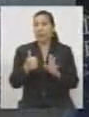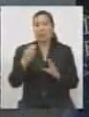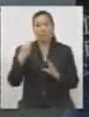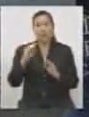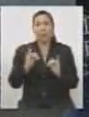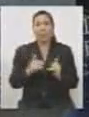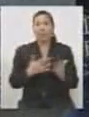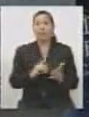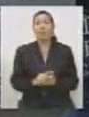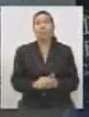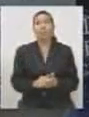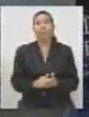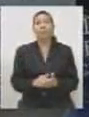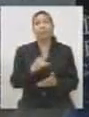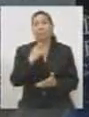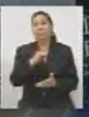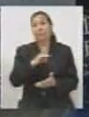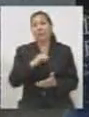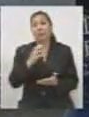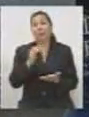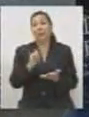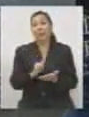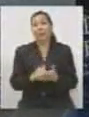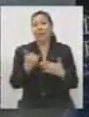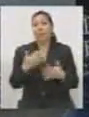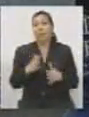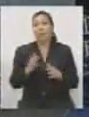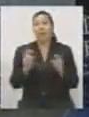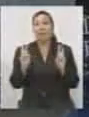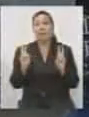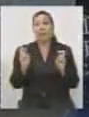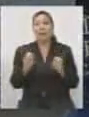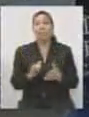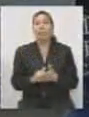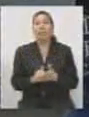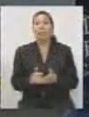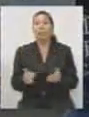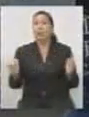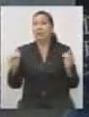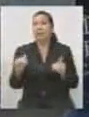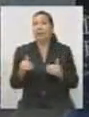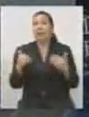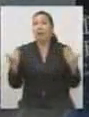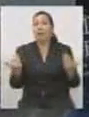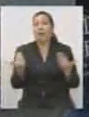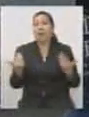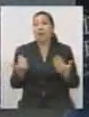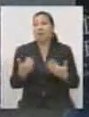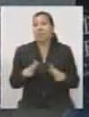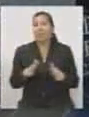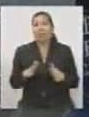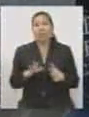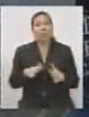magistrados pendientes. Dios quiera. Yo la verdad que creo que ya hemos llegado a un punto de quiebre, donde ya no hay